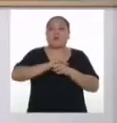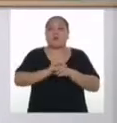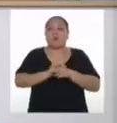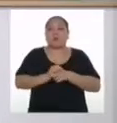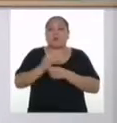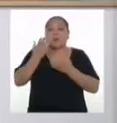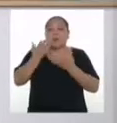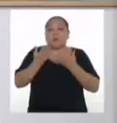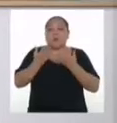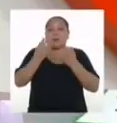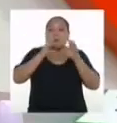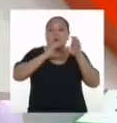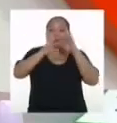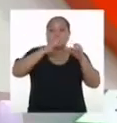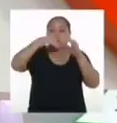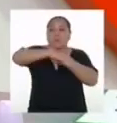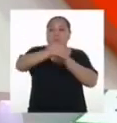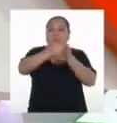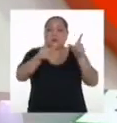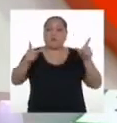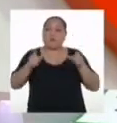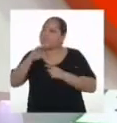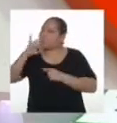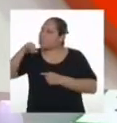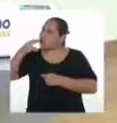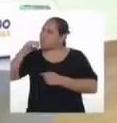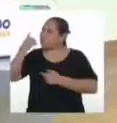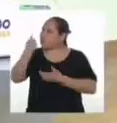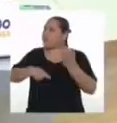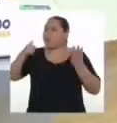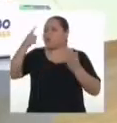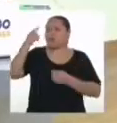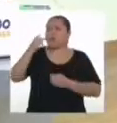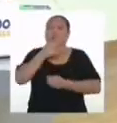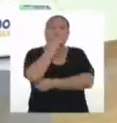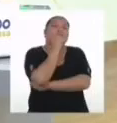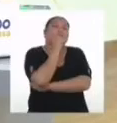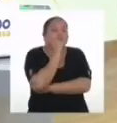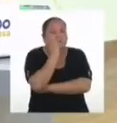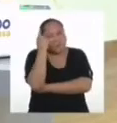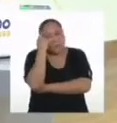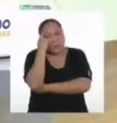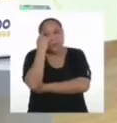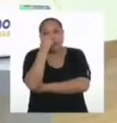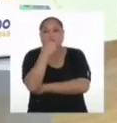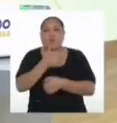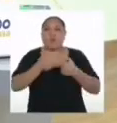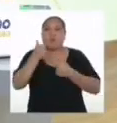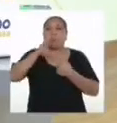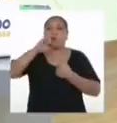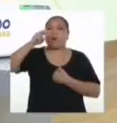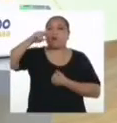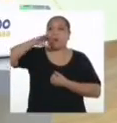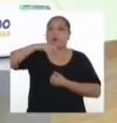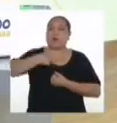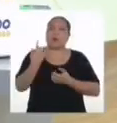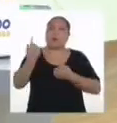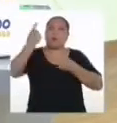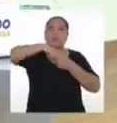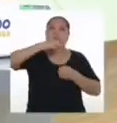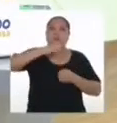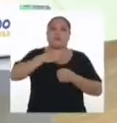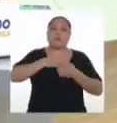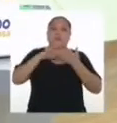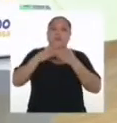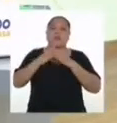en el espacio físico. Jonathan, ¿en qué piensas? Me he quedado pensando en cuál será la cuenca a la que pertenece mi